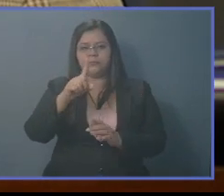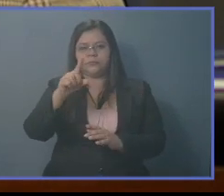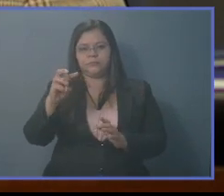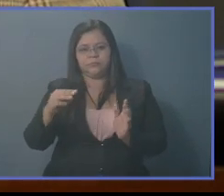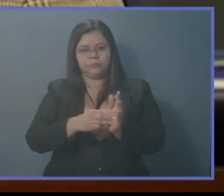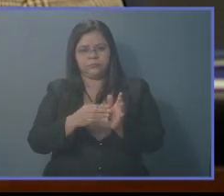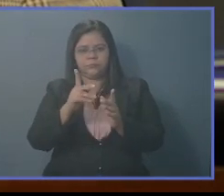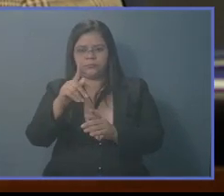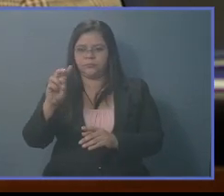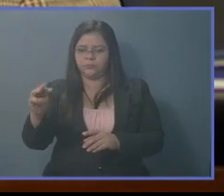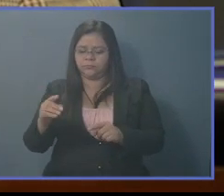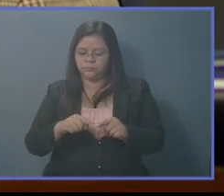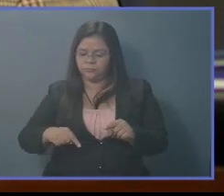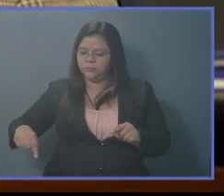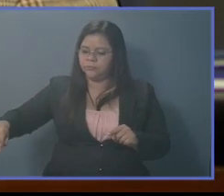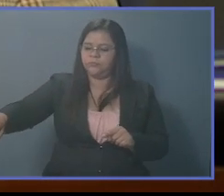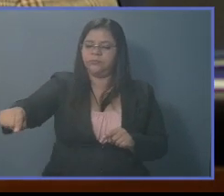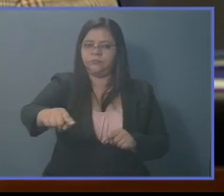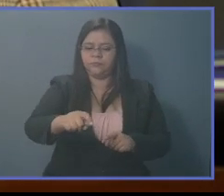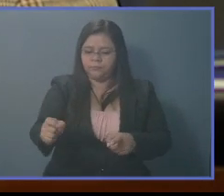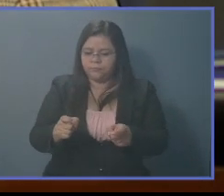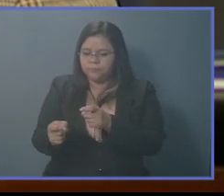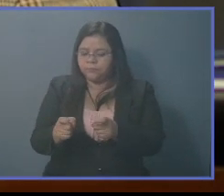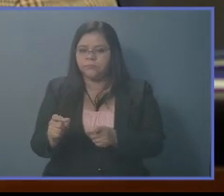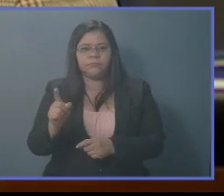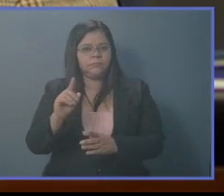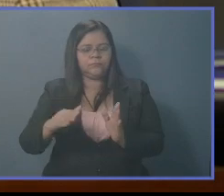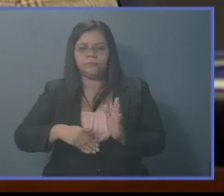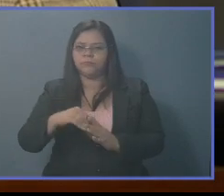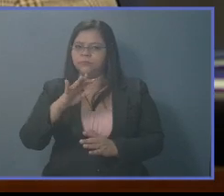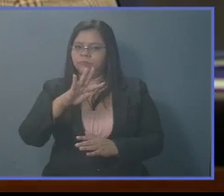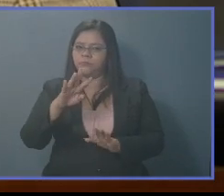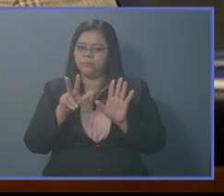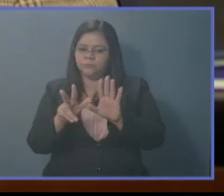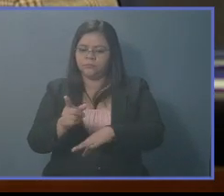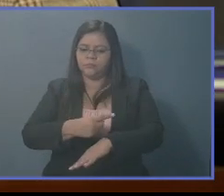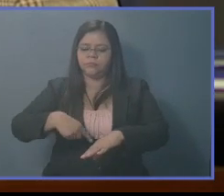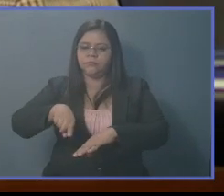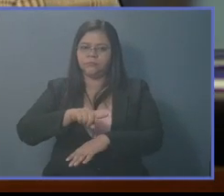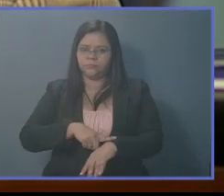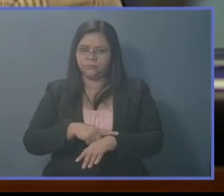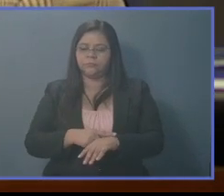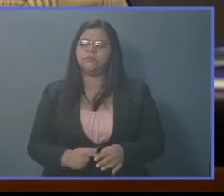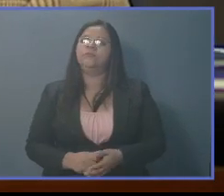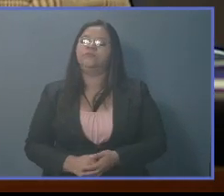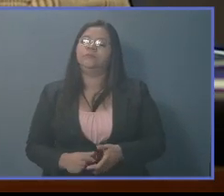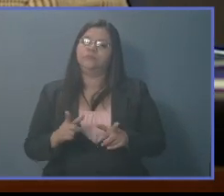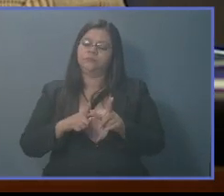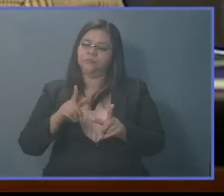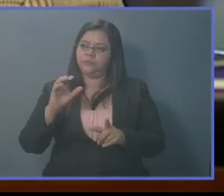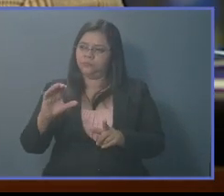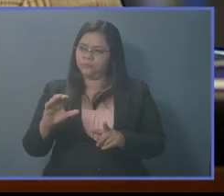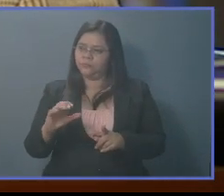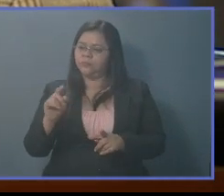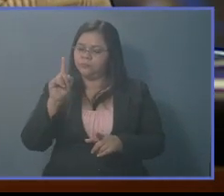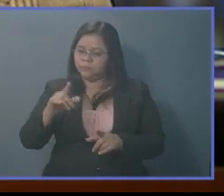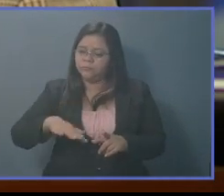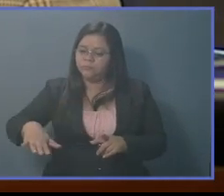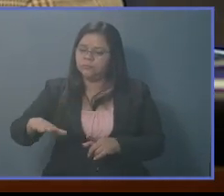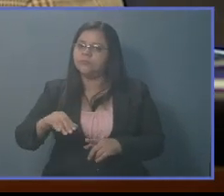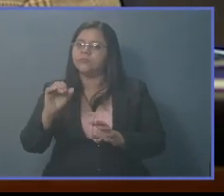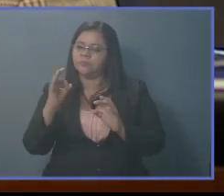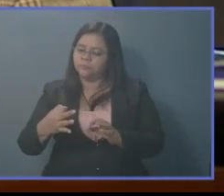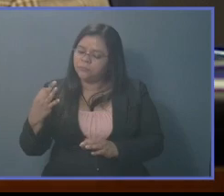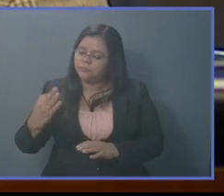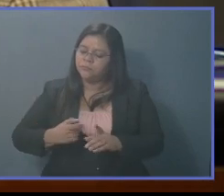La vigilancia de la zona epidémica sujeta al control sanitario no será mayor a 48 horas. E. La resolución que ordena una zona epidémica sujeta a